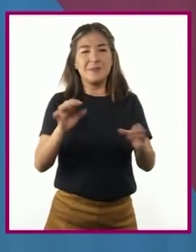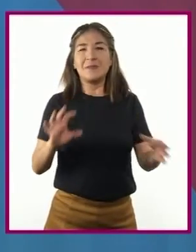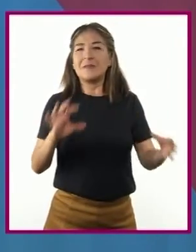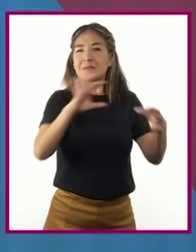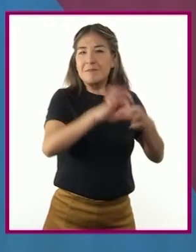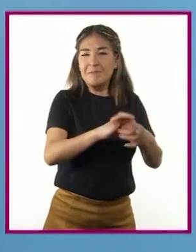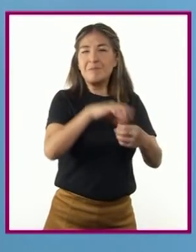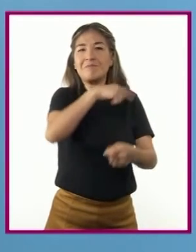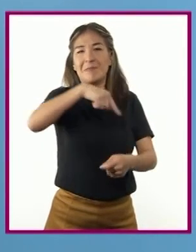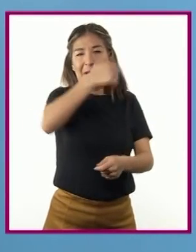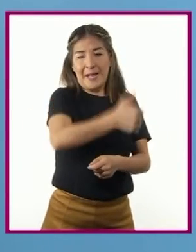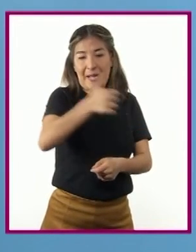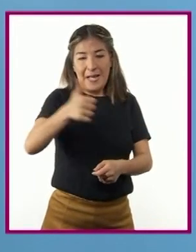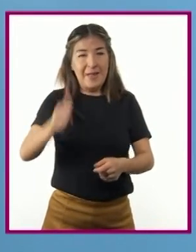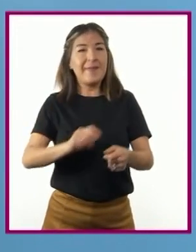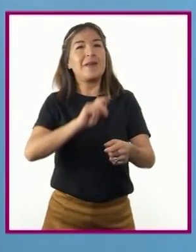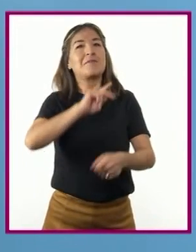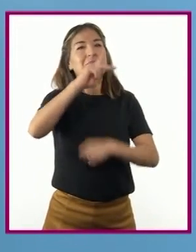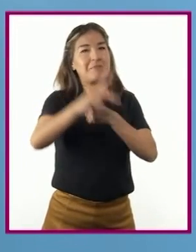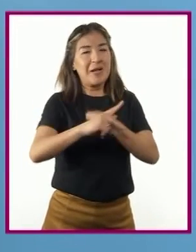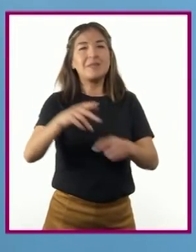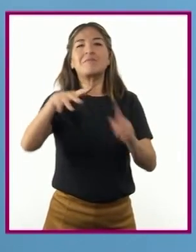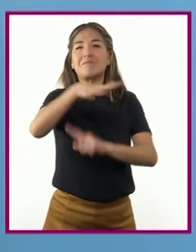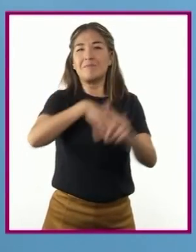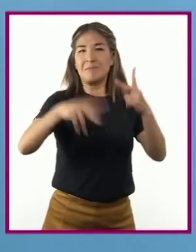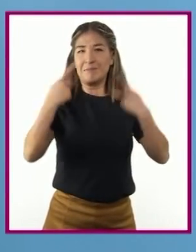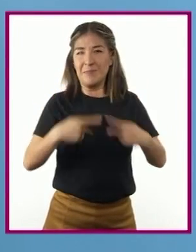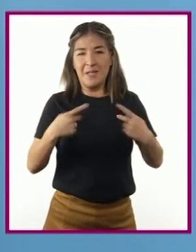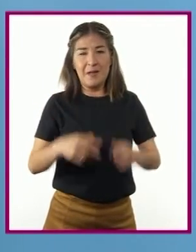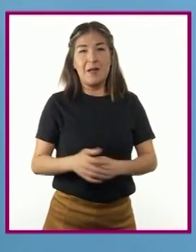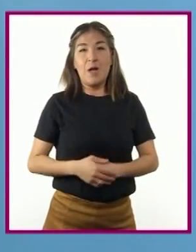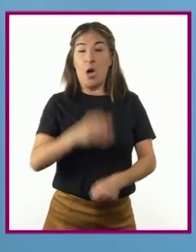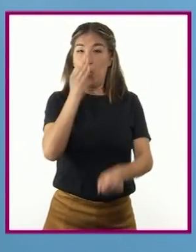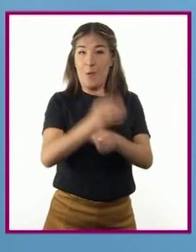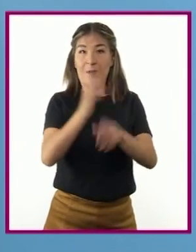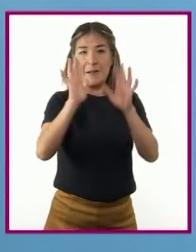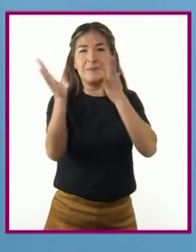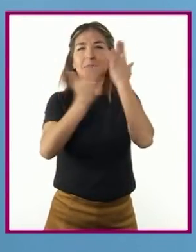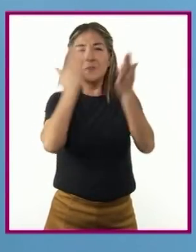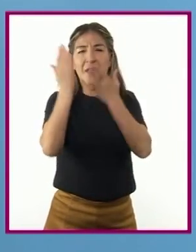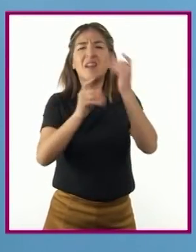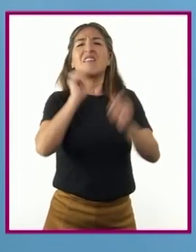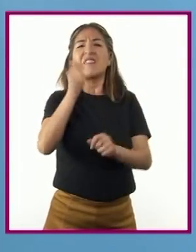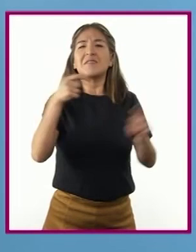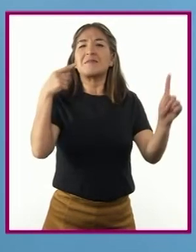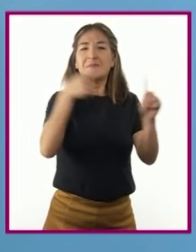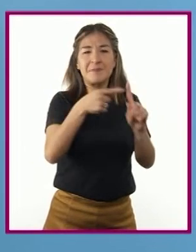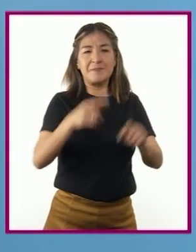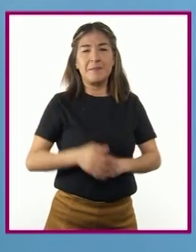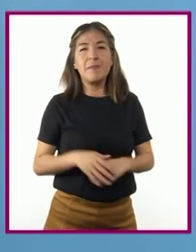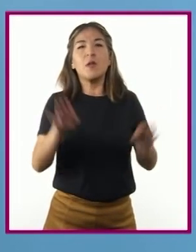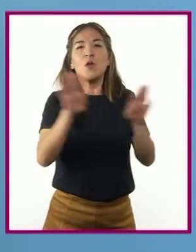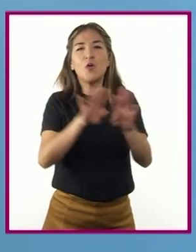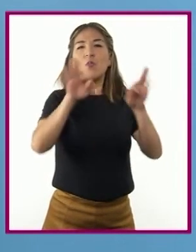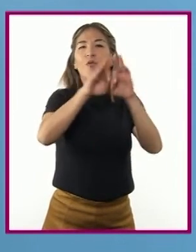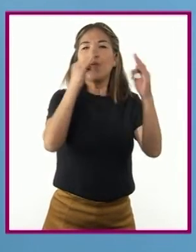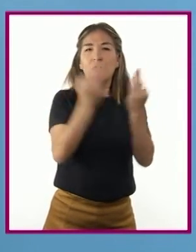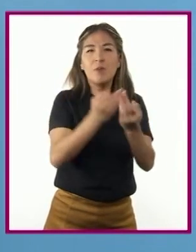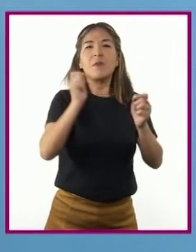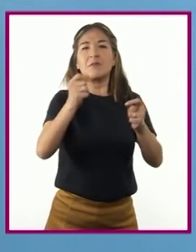la población. Muy bien, con lo estudiado en esta sesión pudimos distinguir la estructura